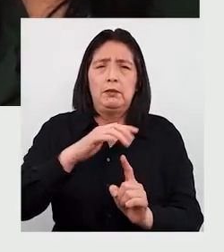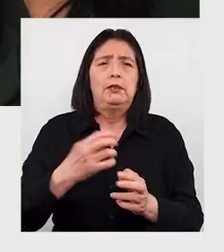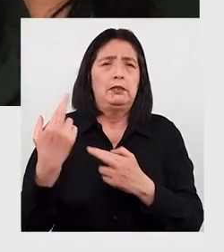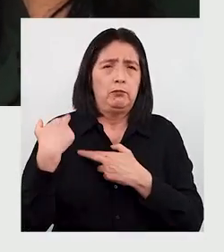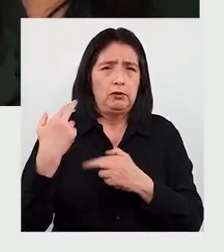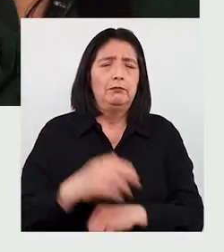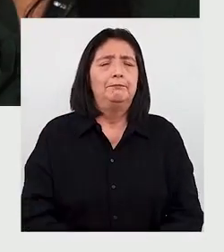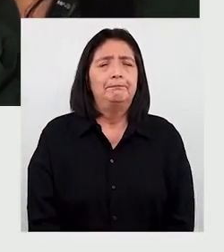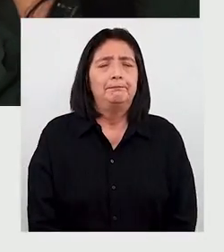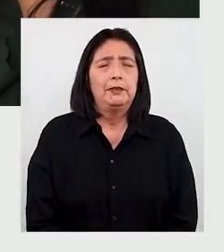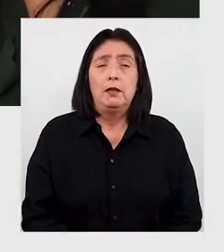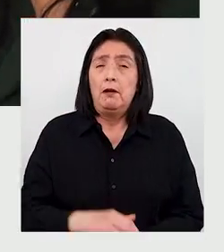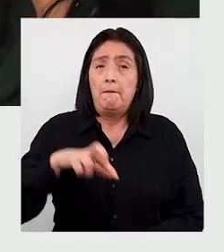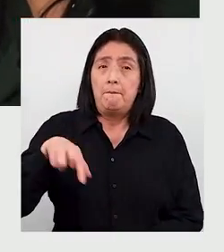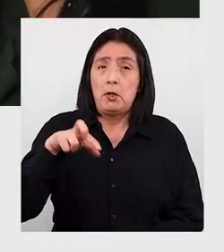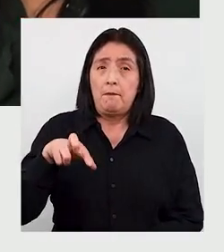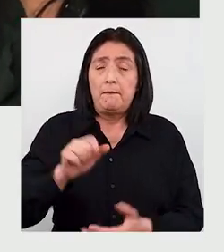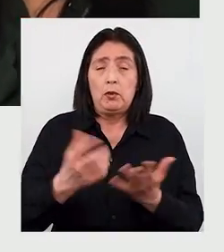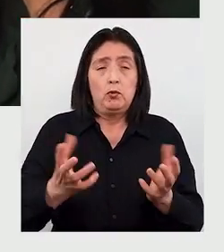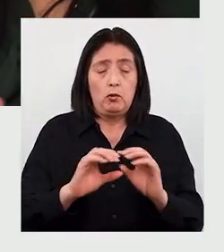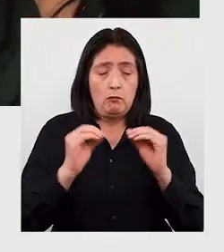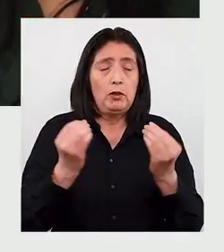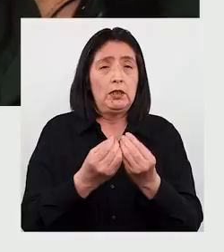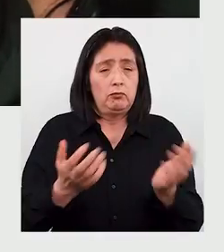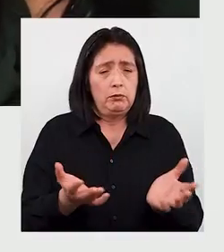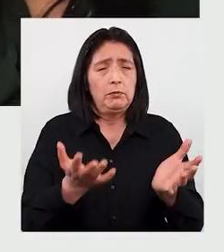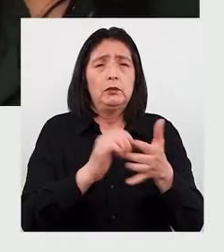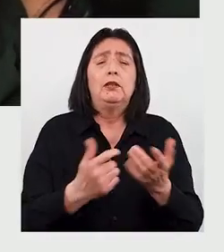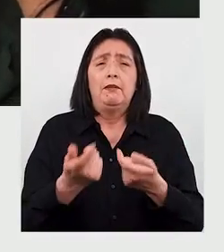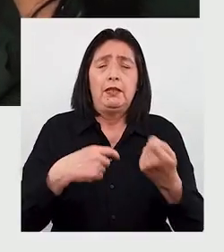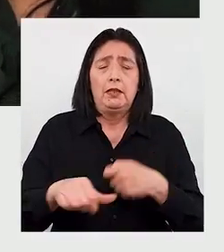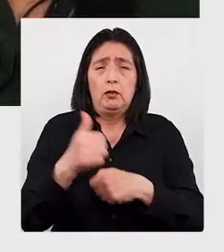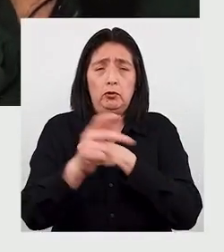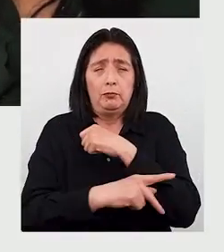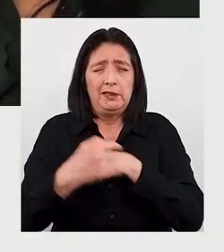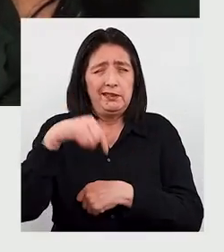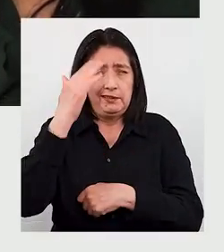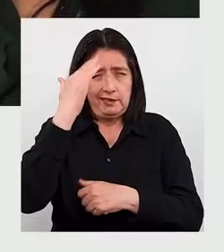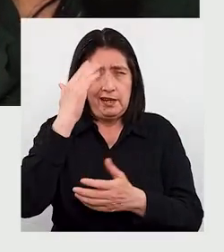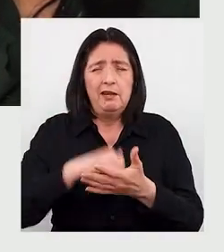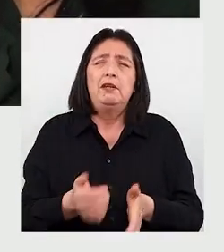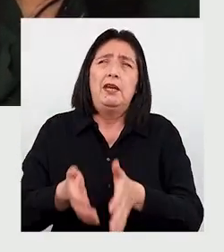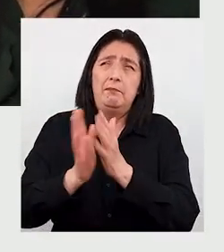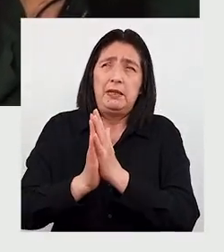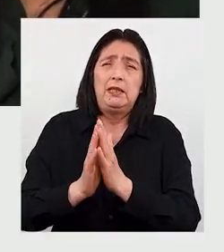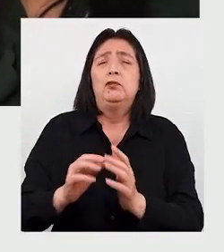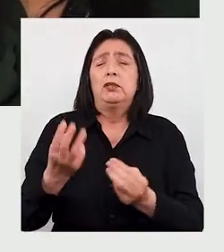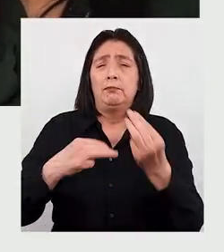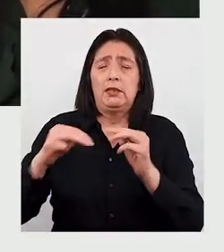medioambientalmente responsables. PromPerú, como institución promotora de las exportaciones y conocedora de las demandas del